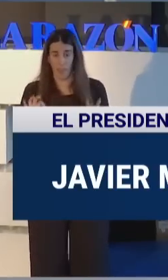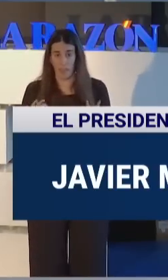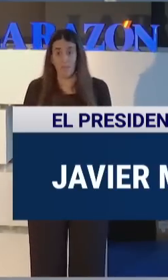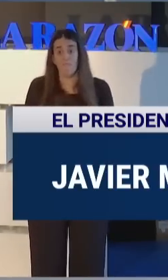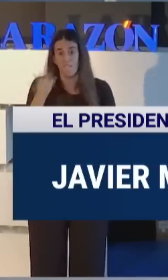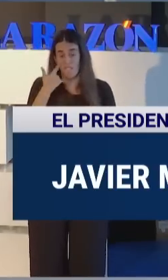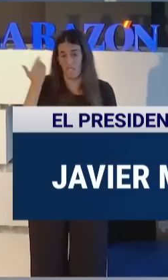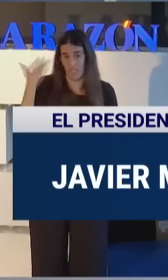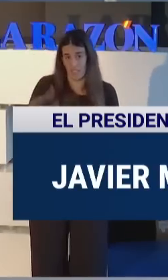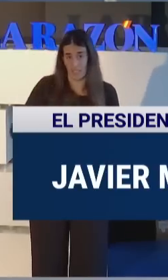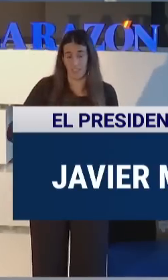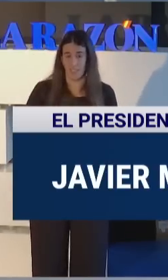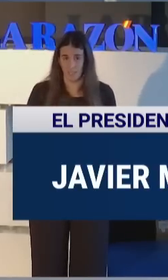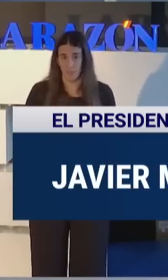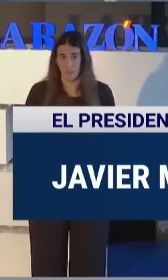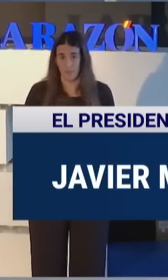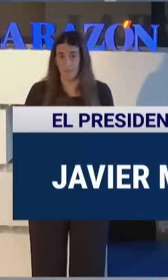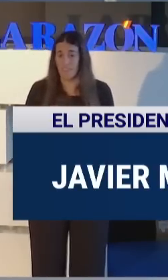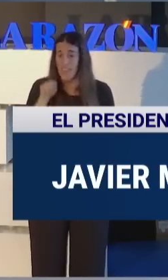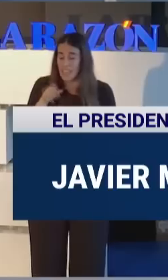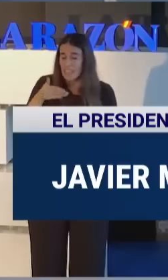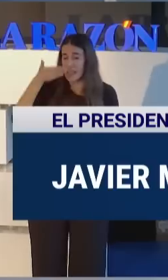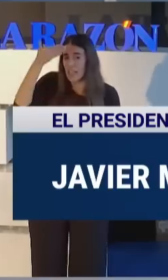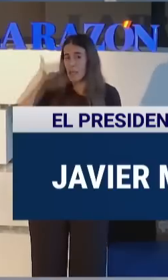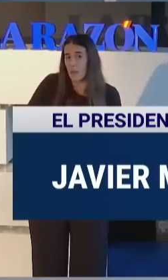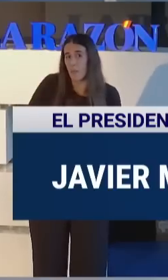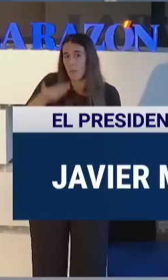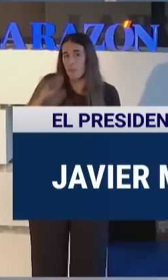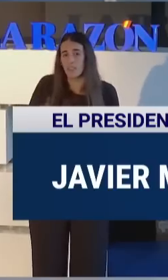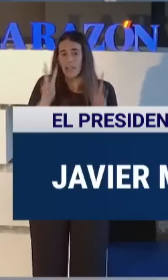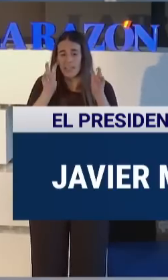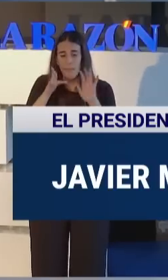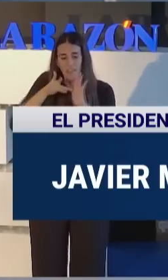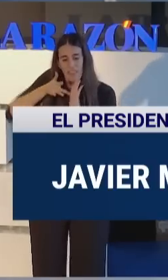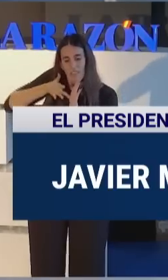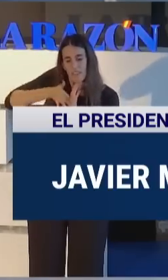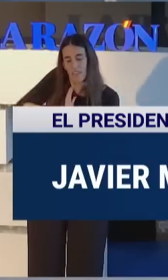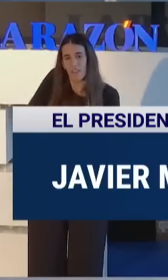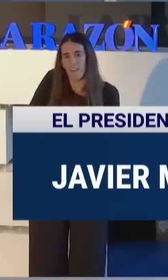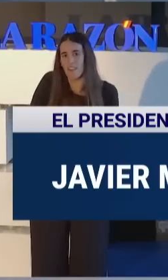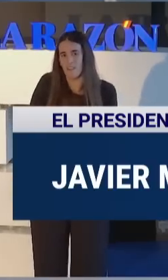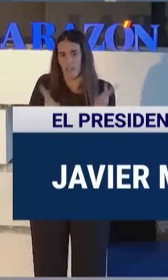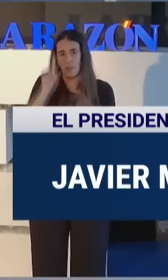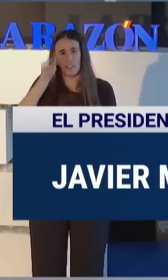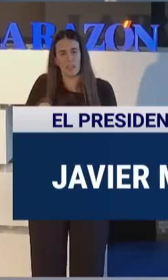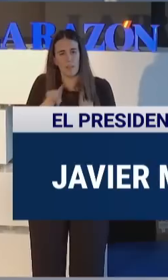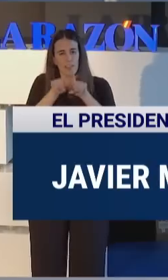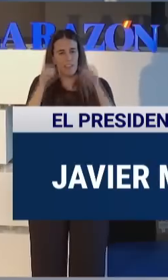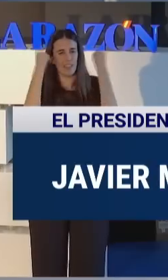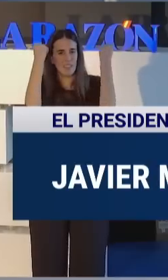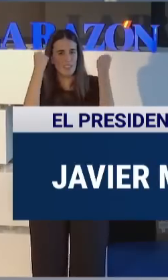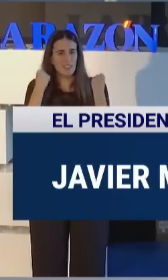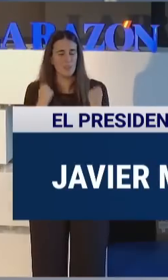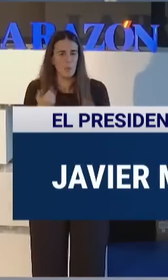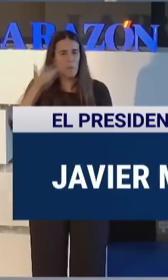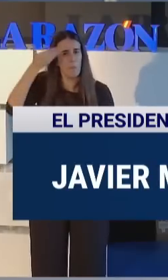fíjense cómo es importantísima la definición de liberalismo y las instituciones,